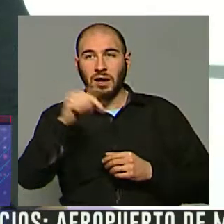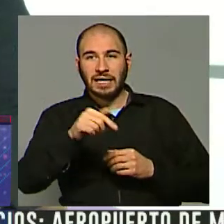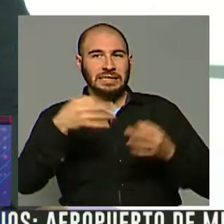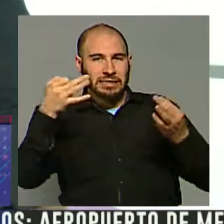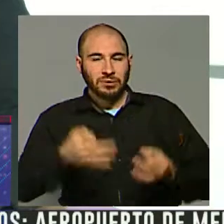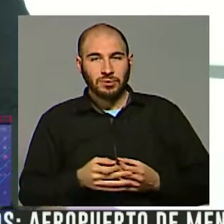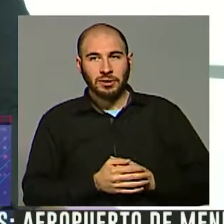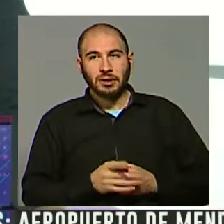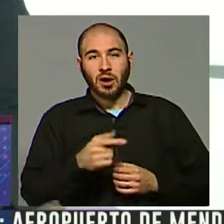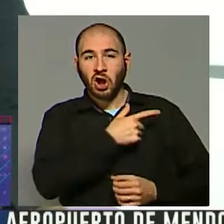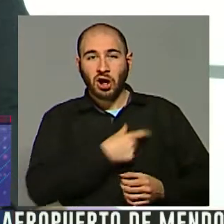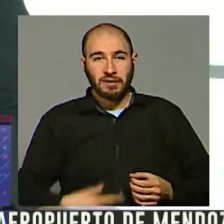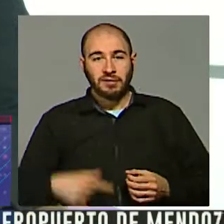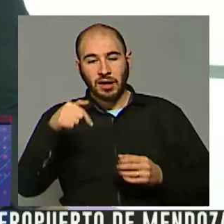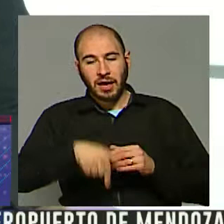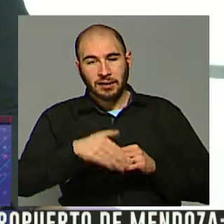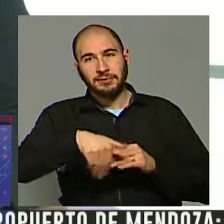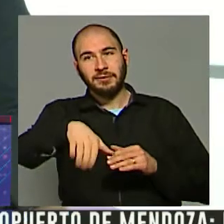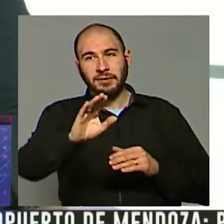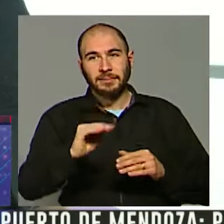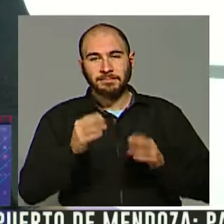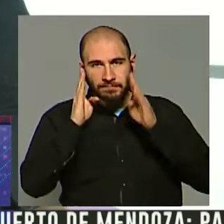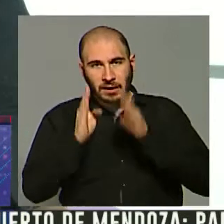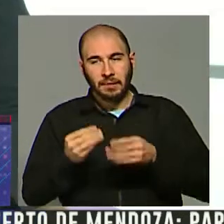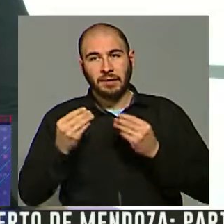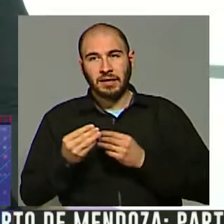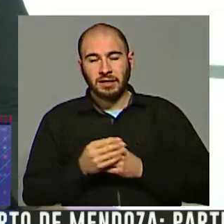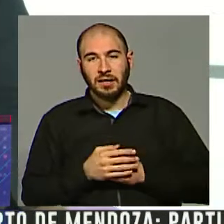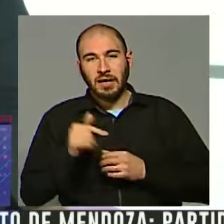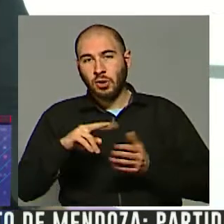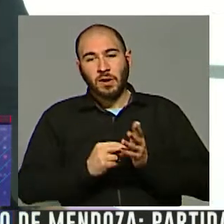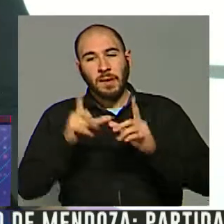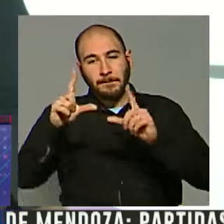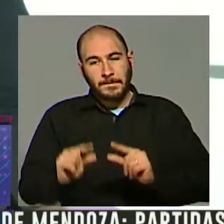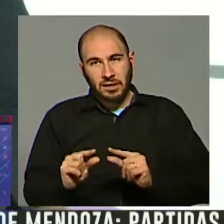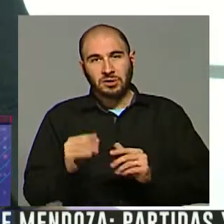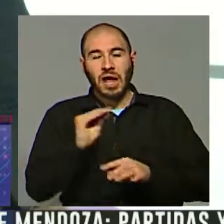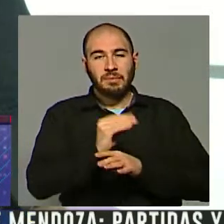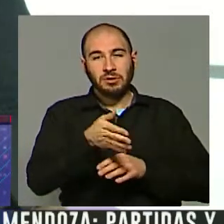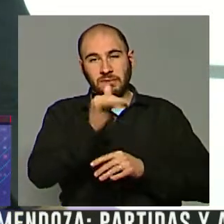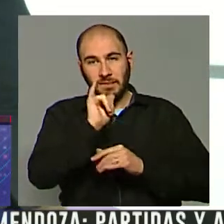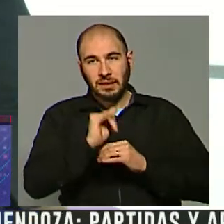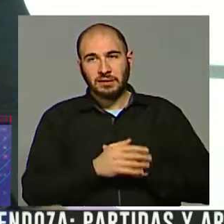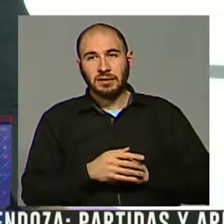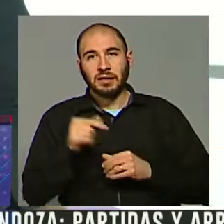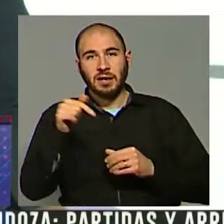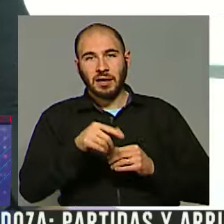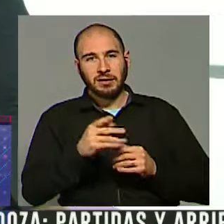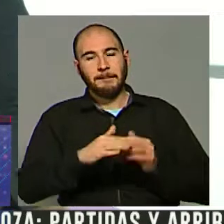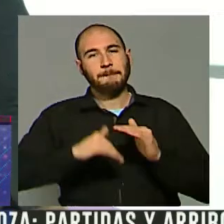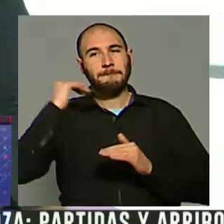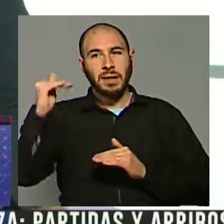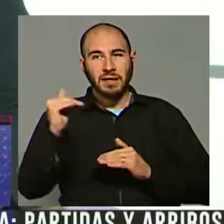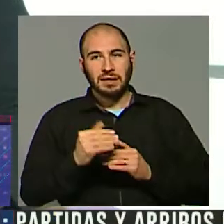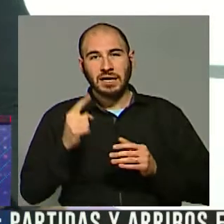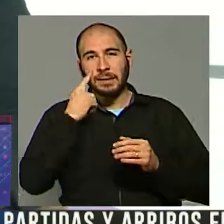probablemente donde intente el gobierno a partir de ahora hacer hincapié para que sean los menos afectados. Alimentos y bebidas es el rubro que más pondera